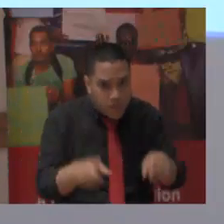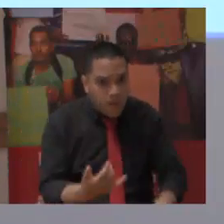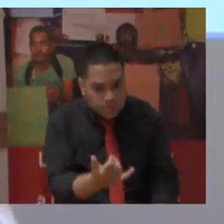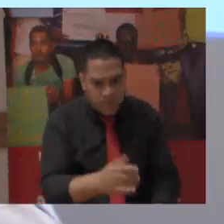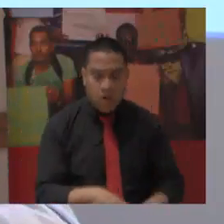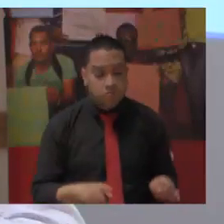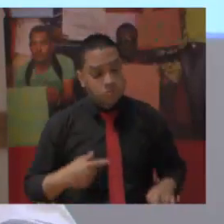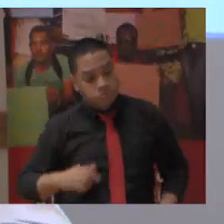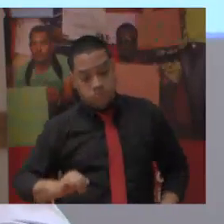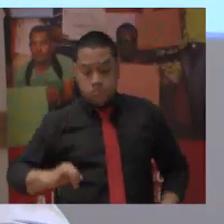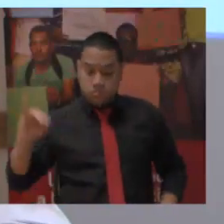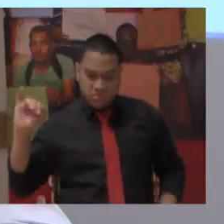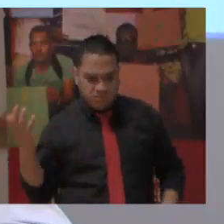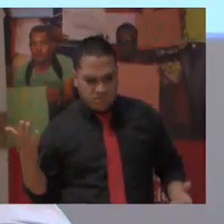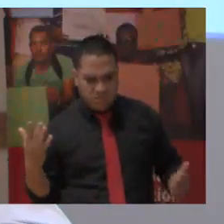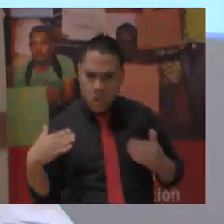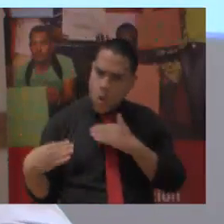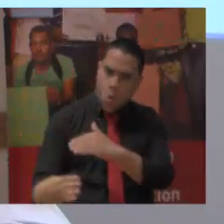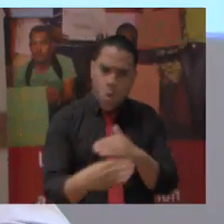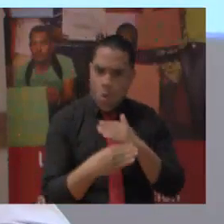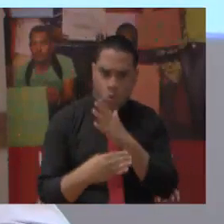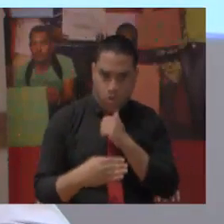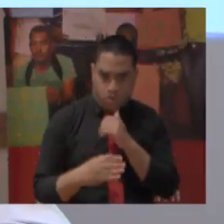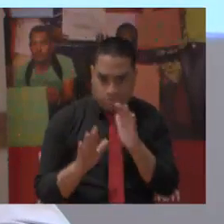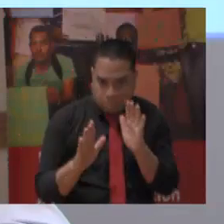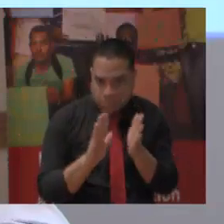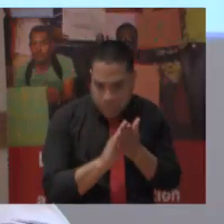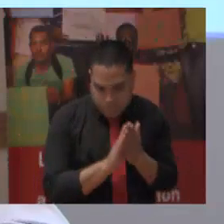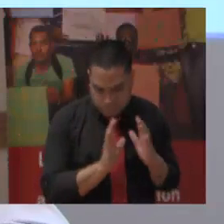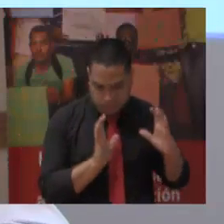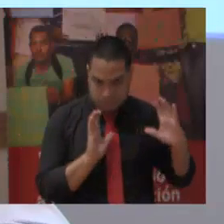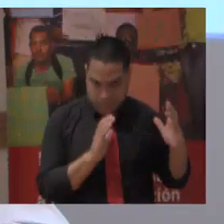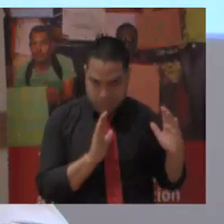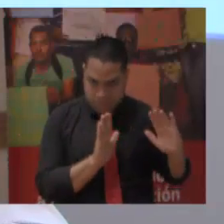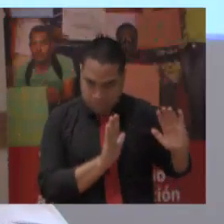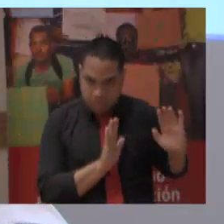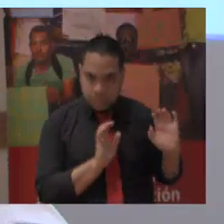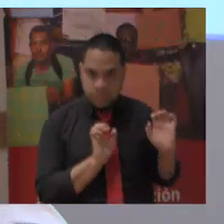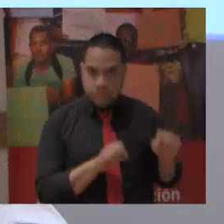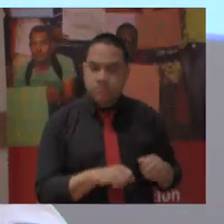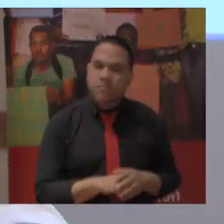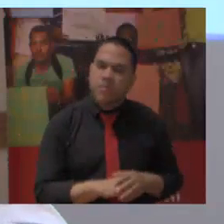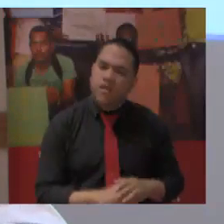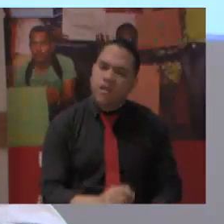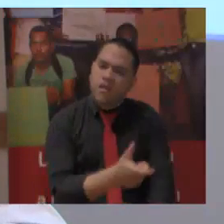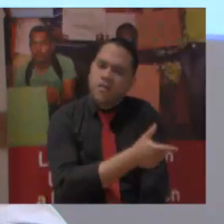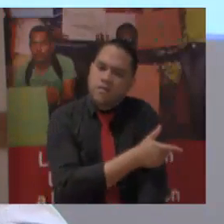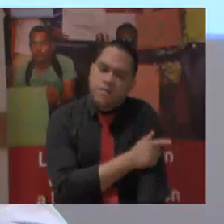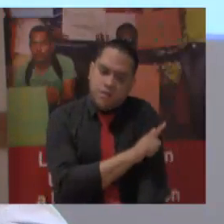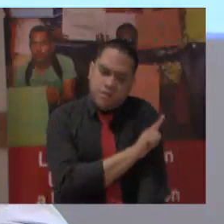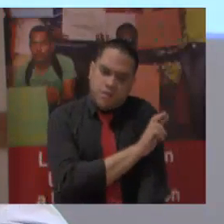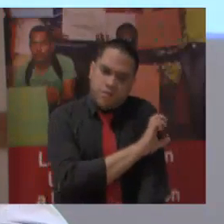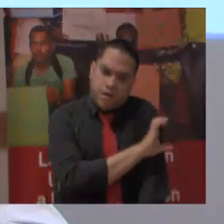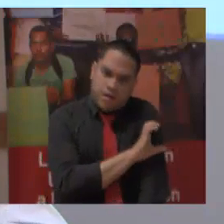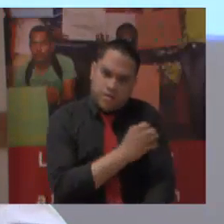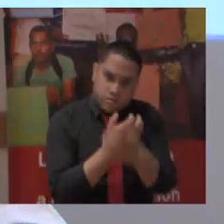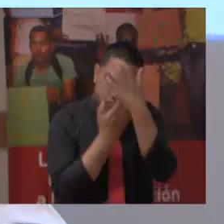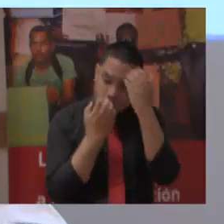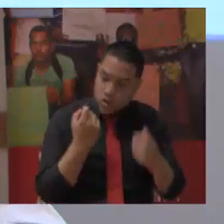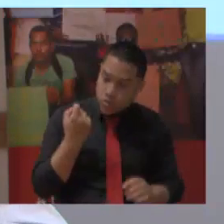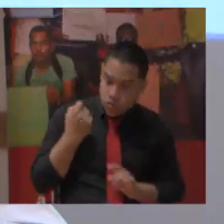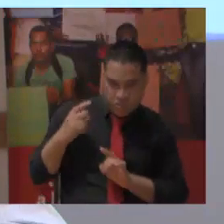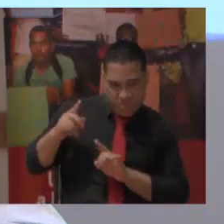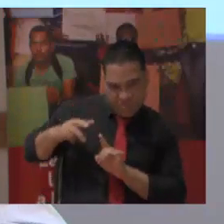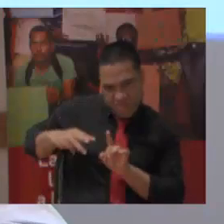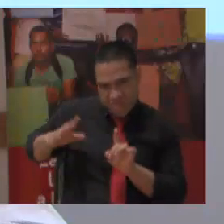me di cuenta, y quiero hacer una paréntesis ahí, las FARC hace un par de meses se comprometió a